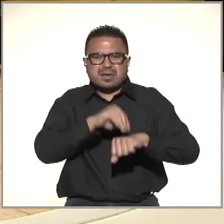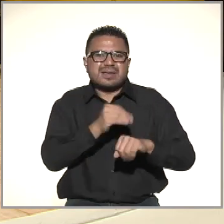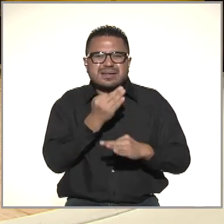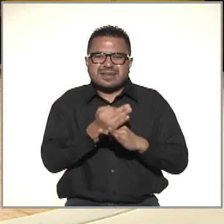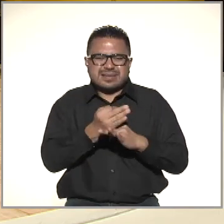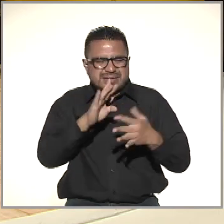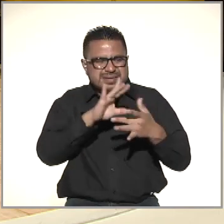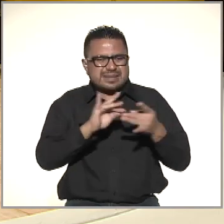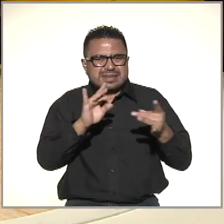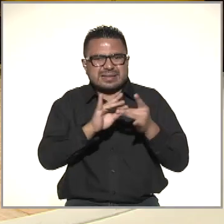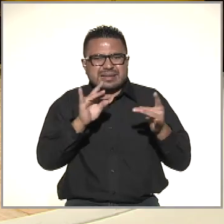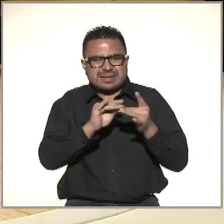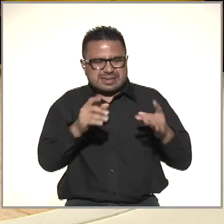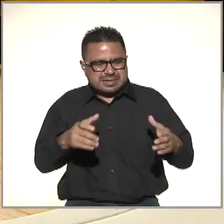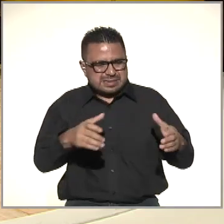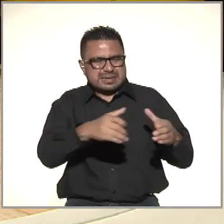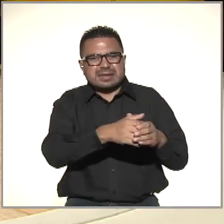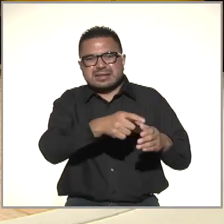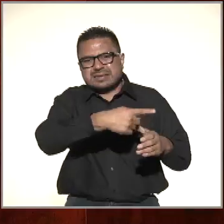decía alguno de